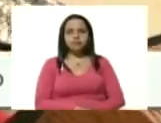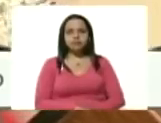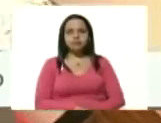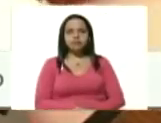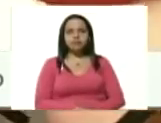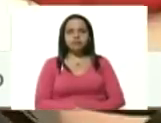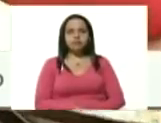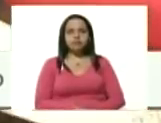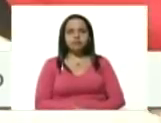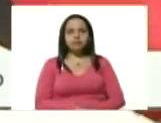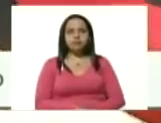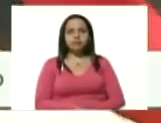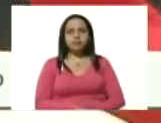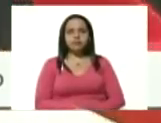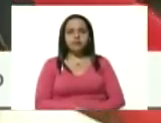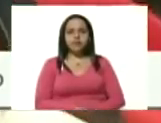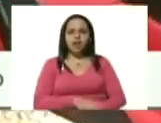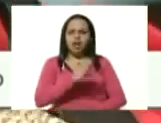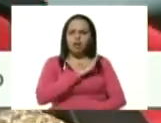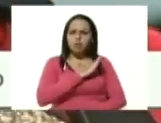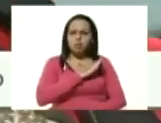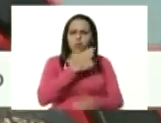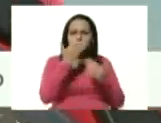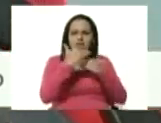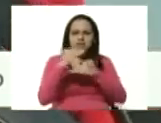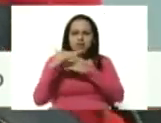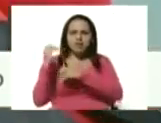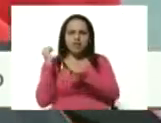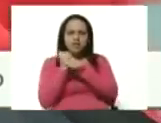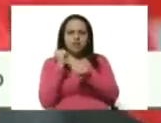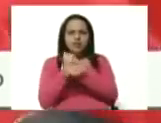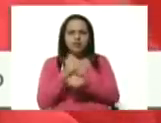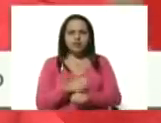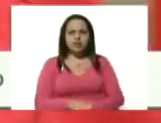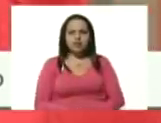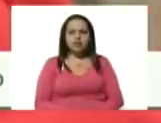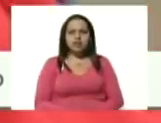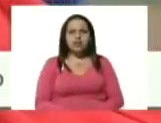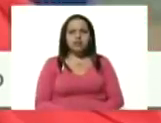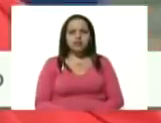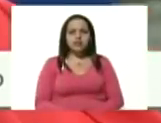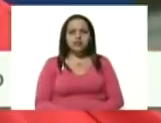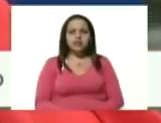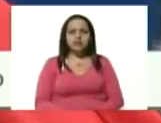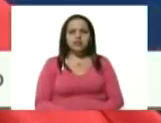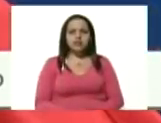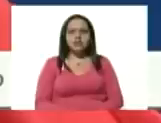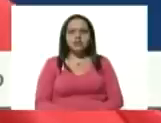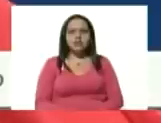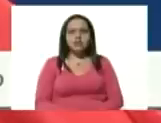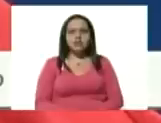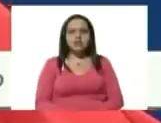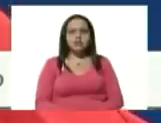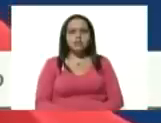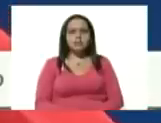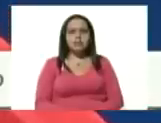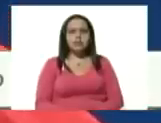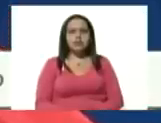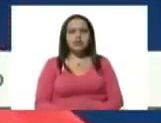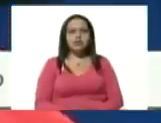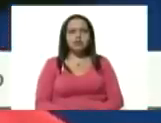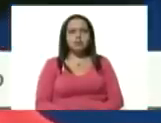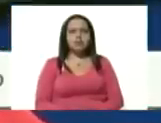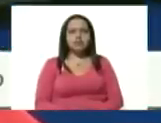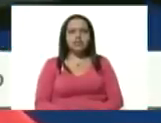en el rango que le toca, en el medio que le toca, para así designarlo. Queda